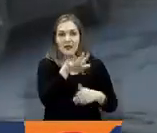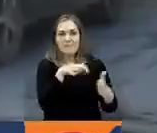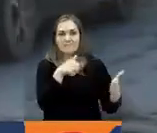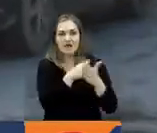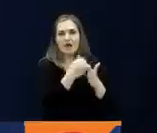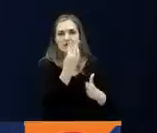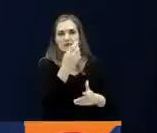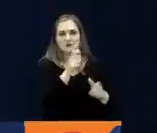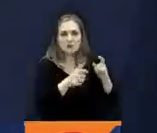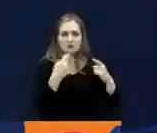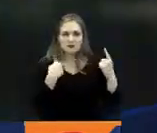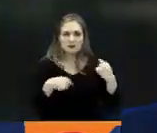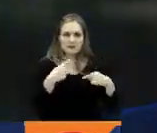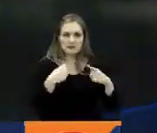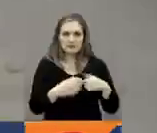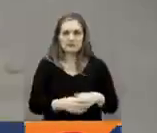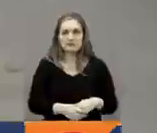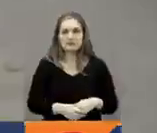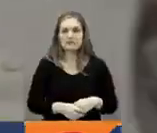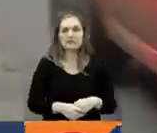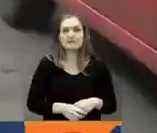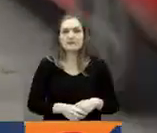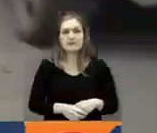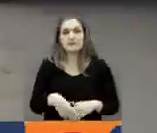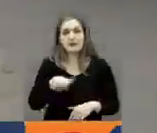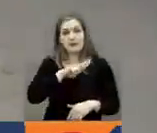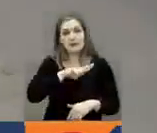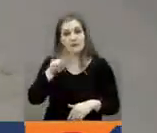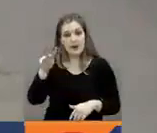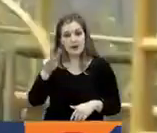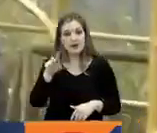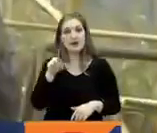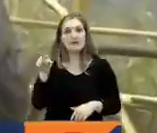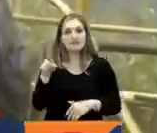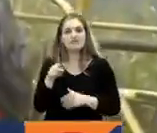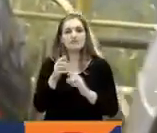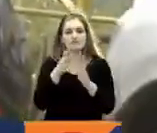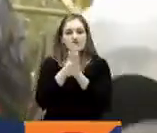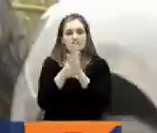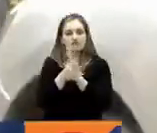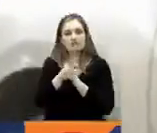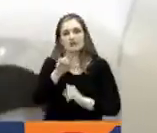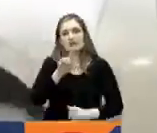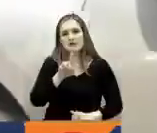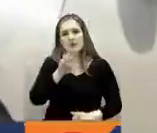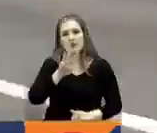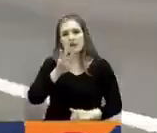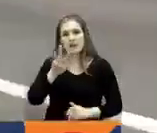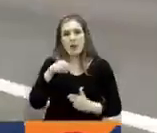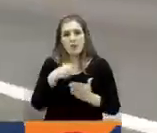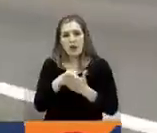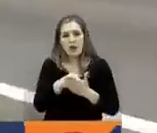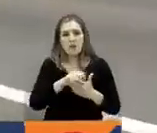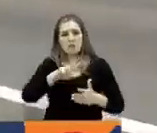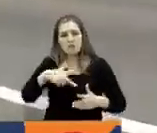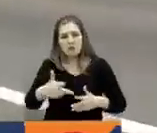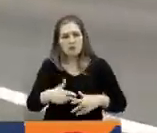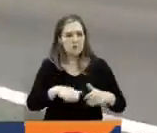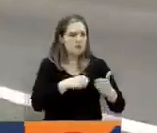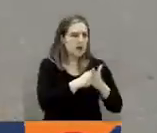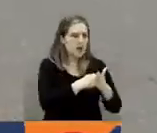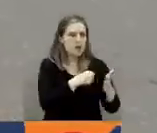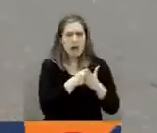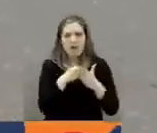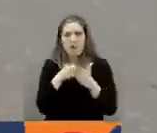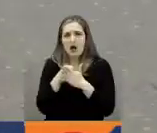personas lesionadas. En Valle del Cauca, las autoridades reportaron 133 accidentes en las carreteras de este departamento